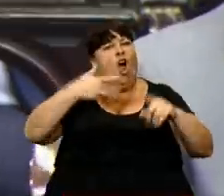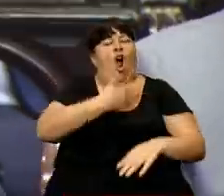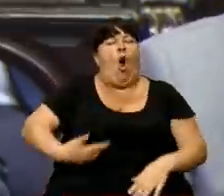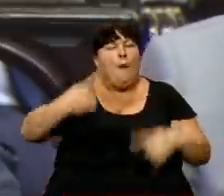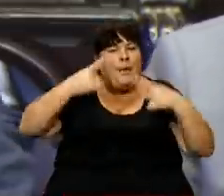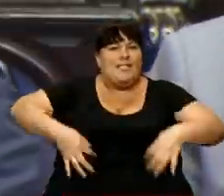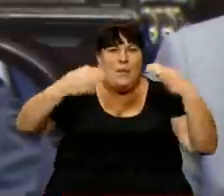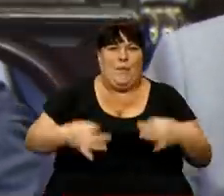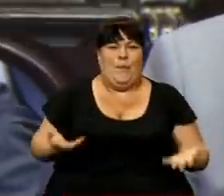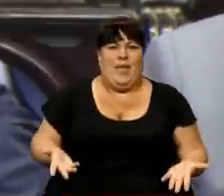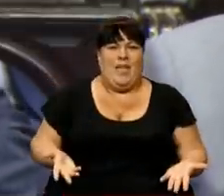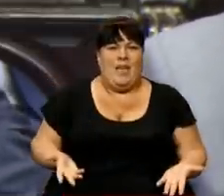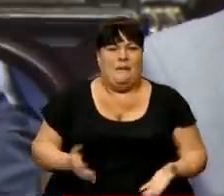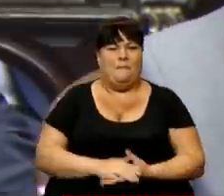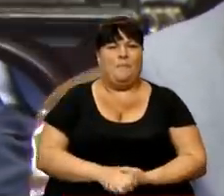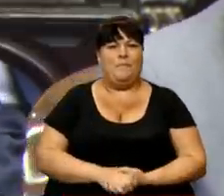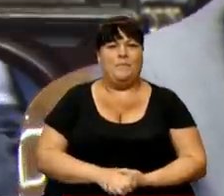gobierna.